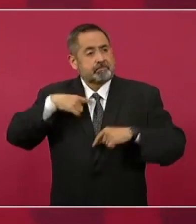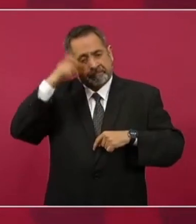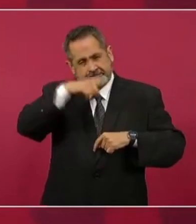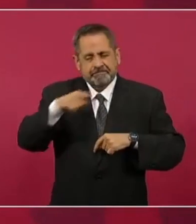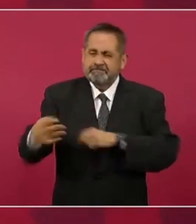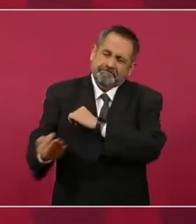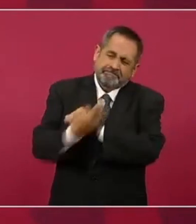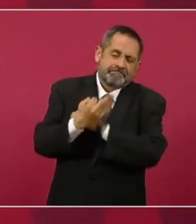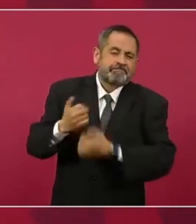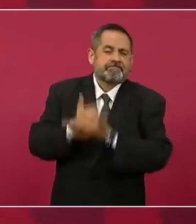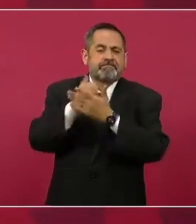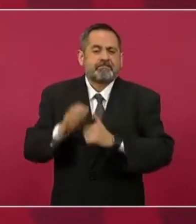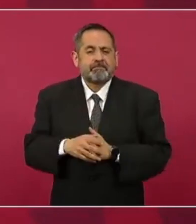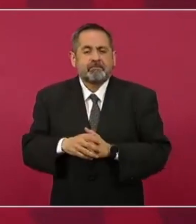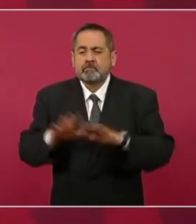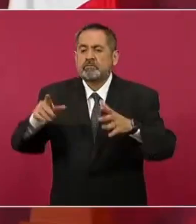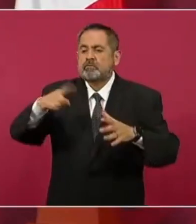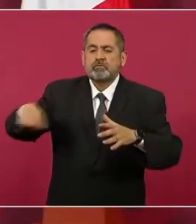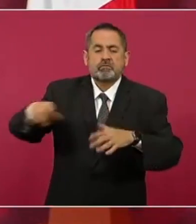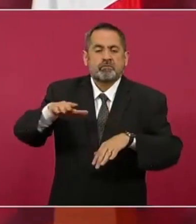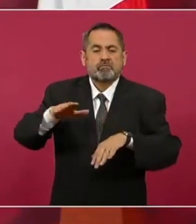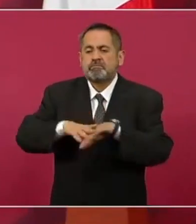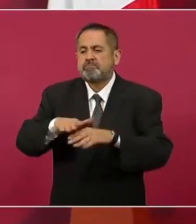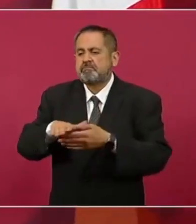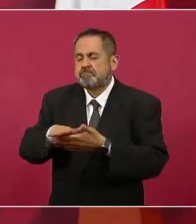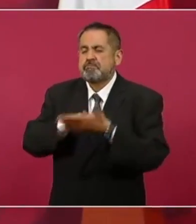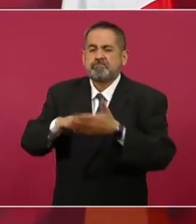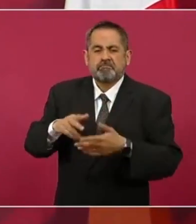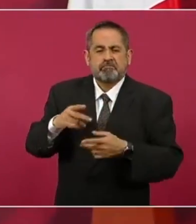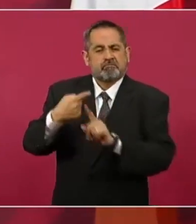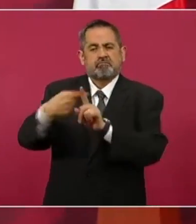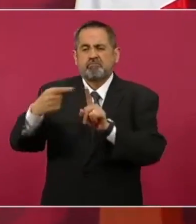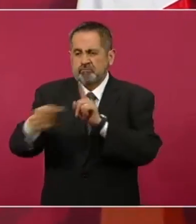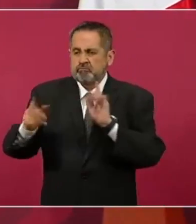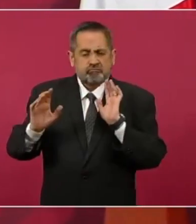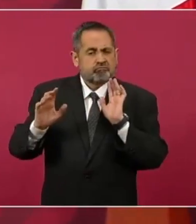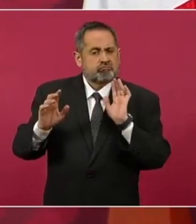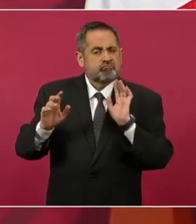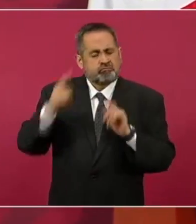Los pobres y los sectores más humanos de clase media.